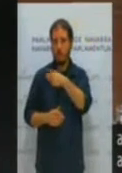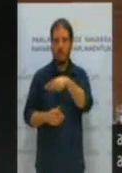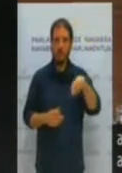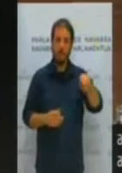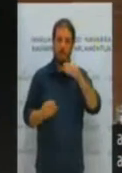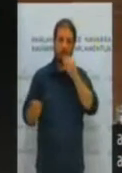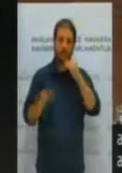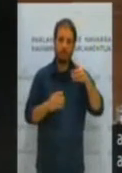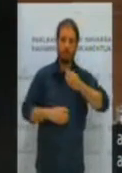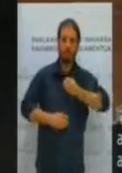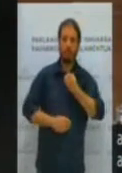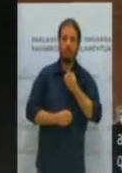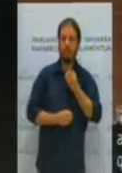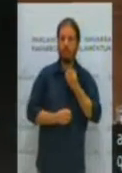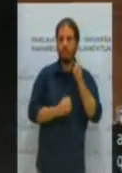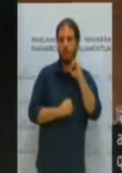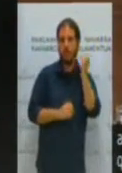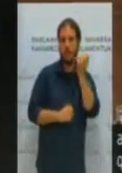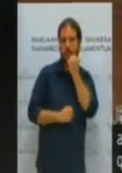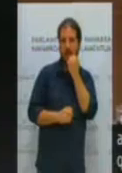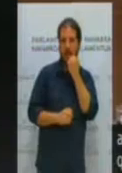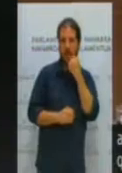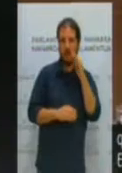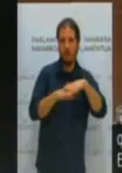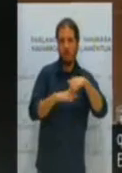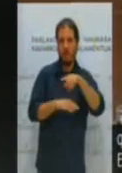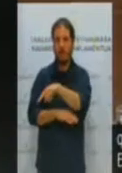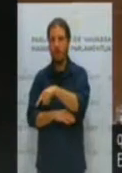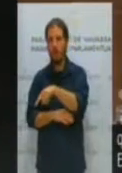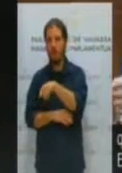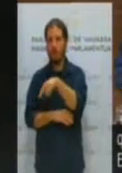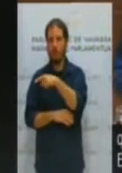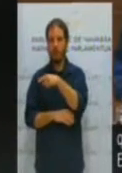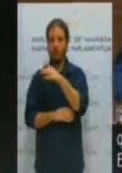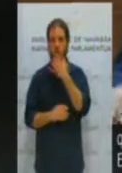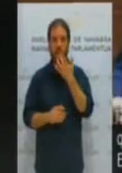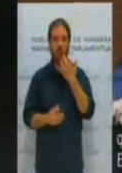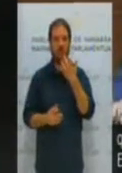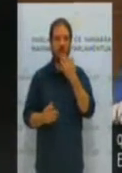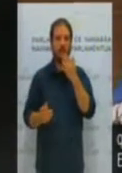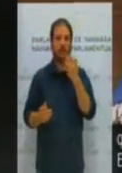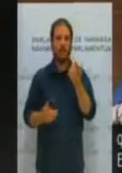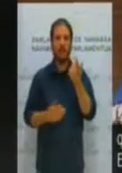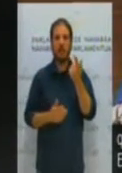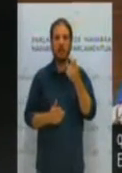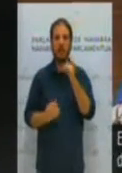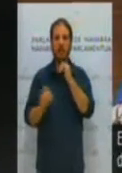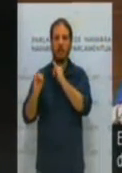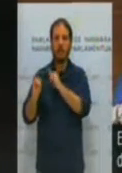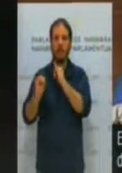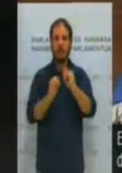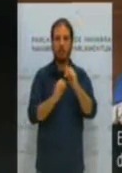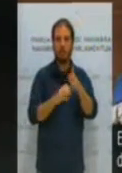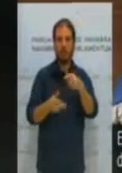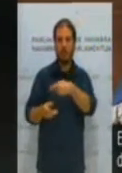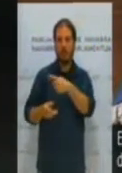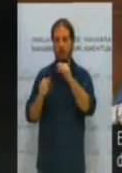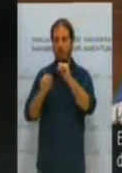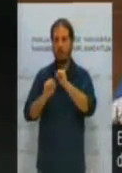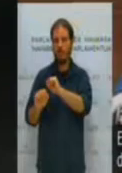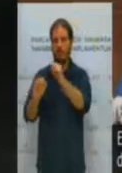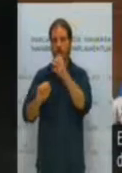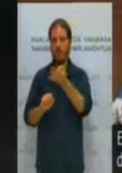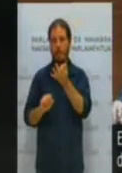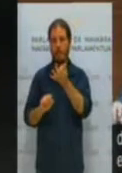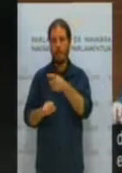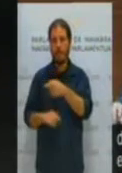informe en algunos casos mucho más exhaustivo y mucho más detallado que las propias instituciones que directamente están encargadas de la protección de los menores. Por lo